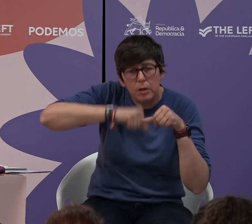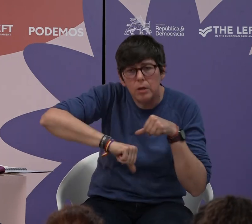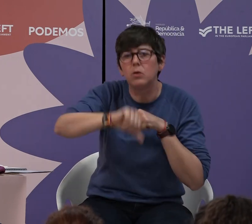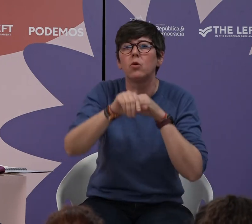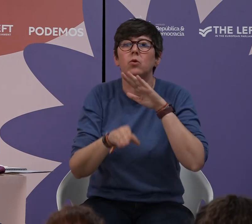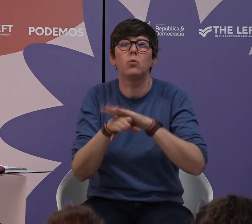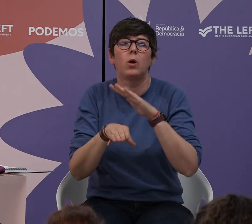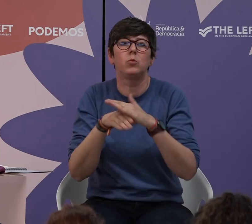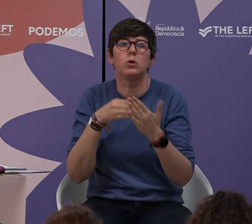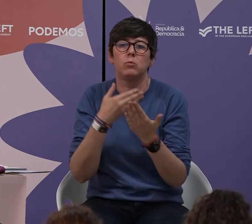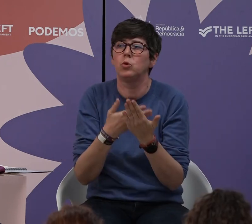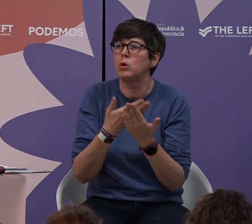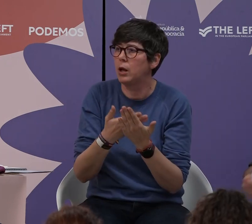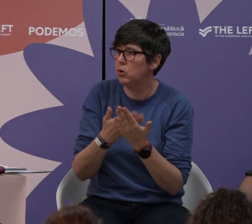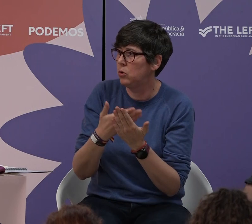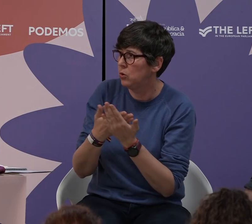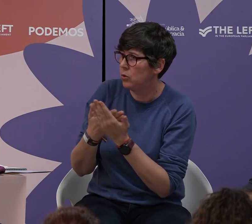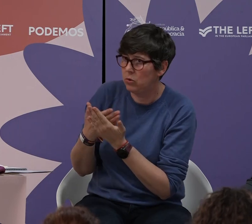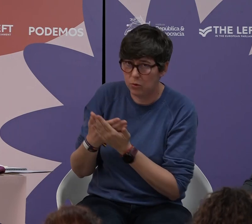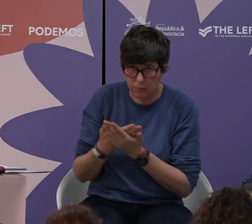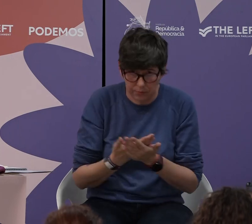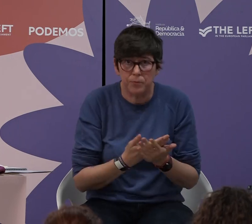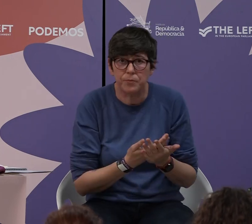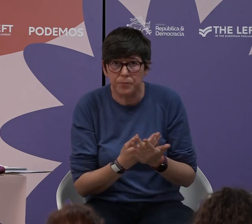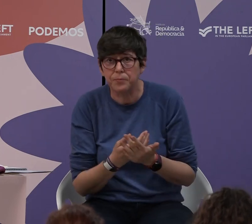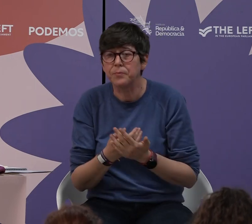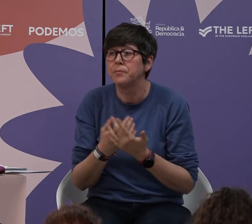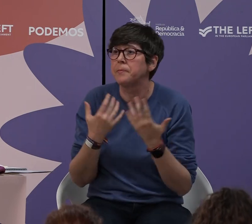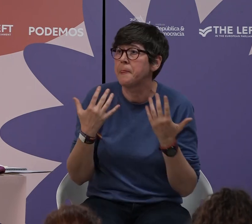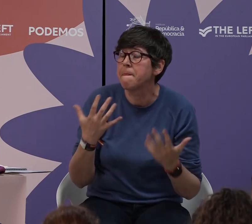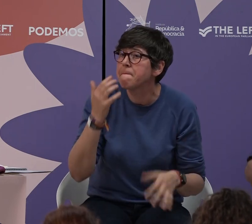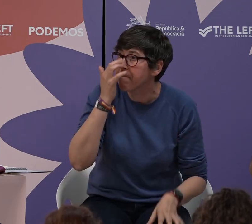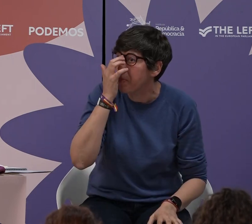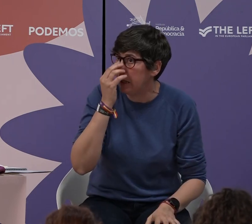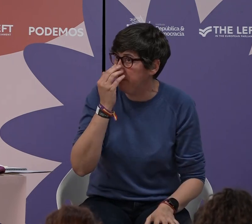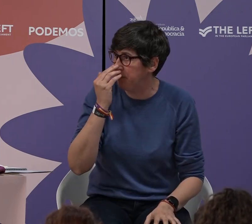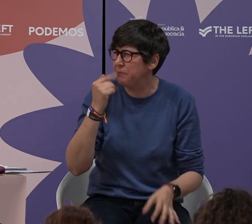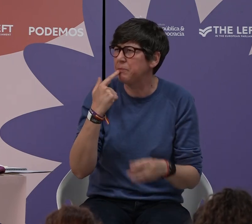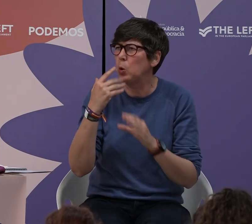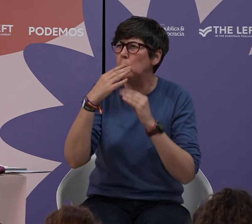hasta ahora y lo vamos a seguir demostrando en lo que nos queda por delante